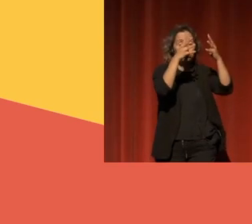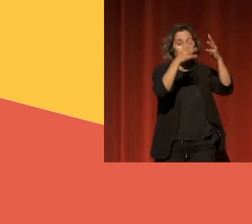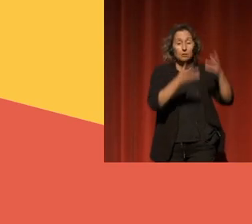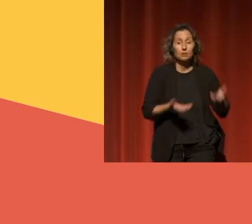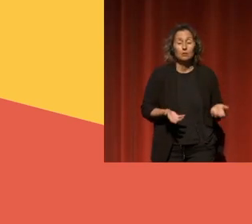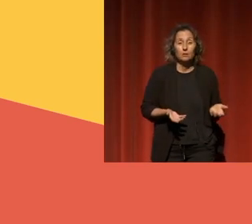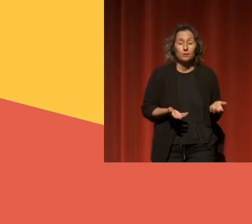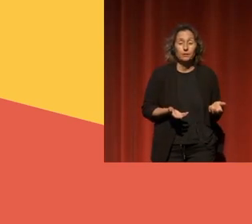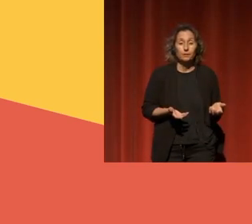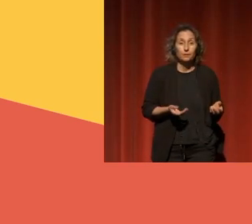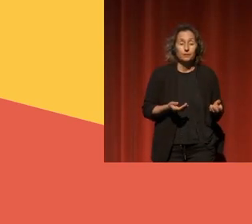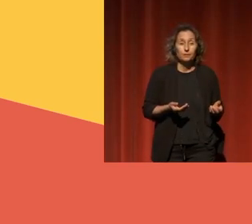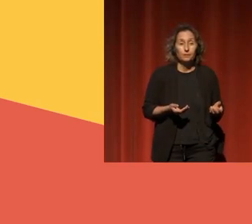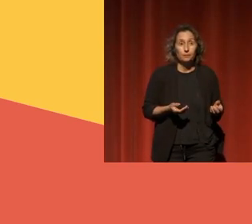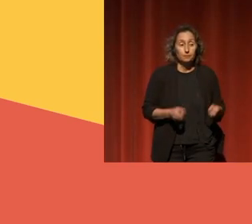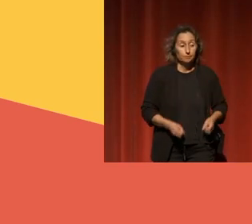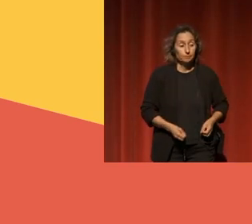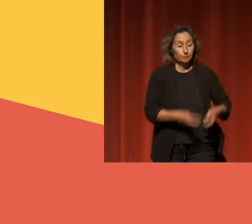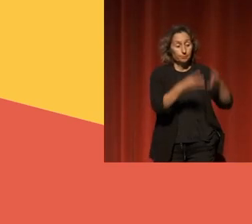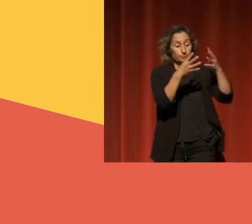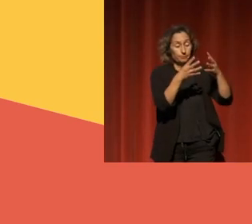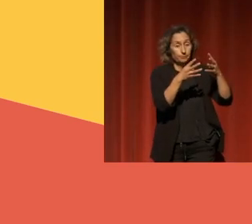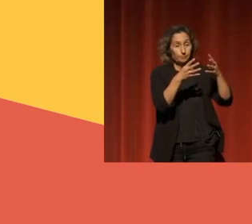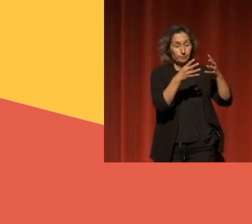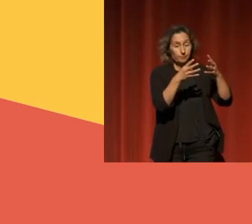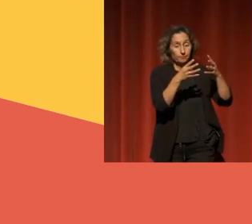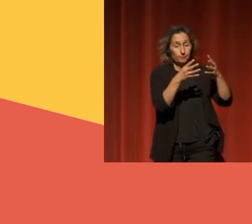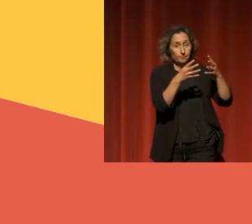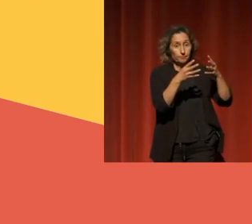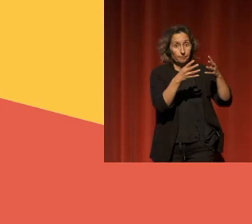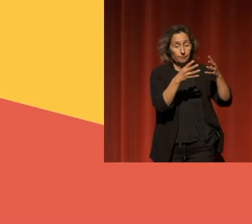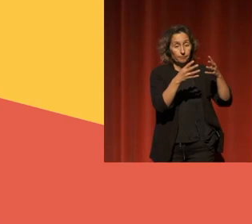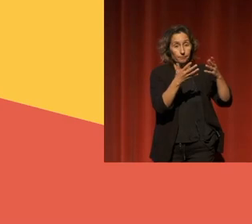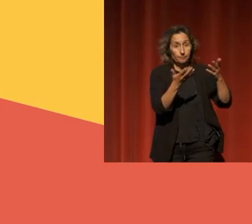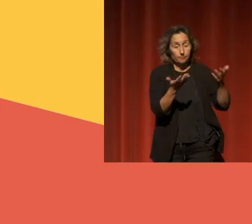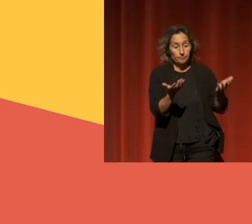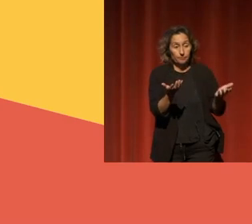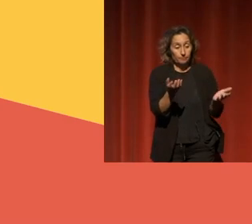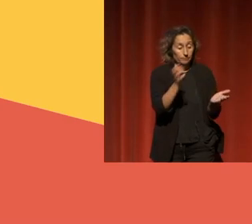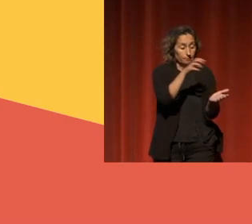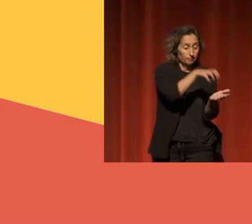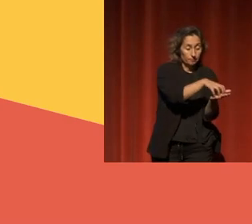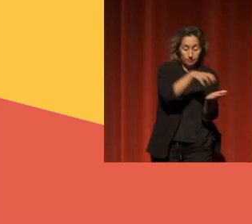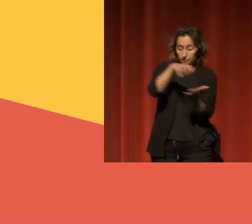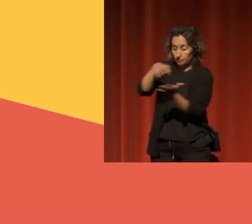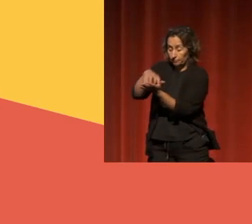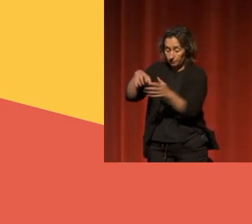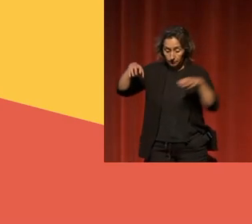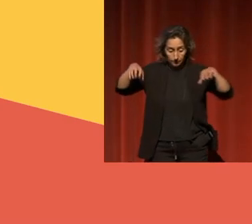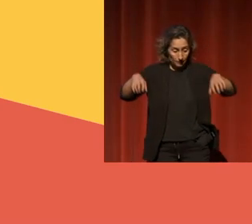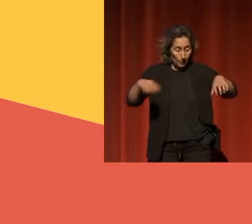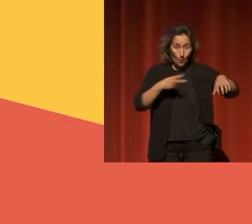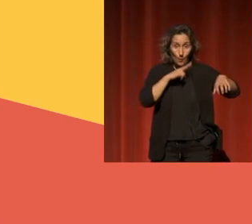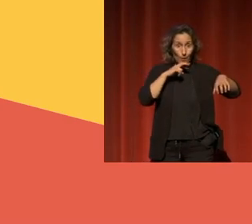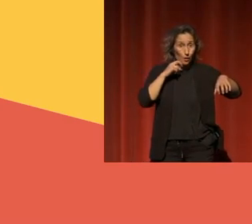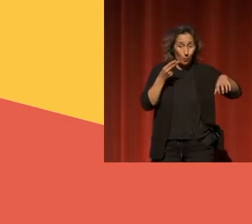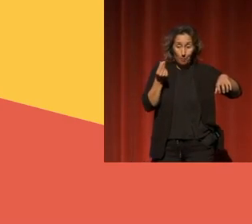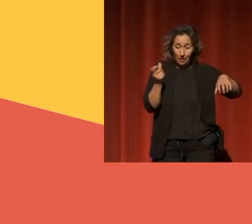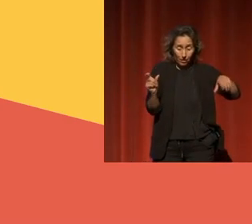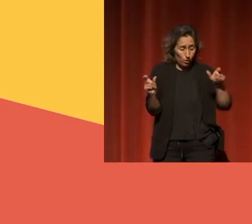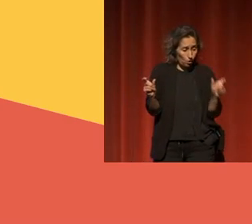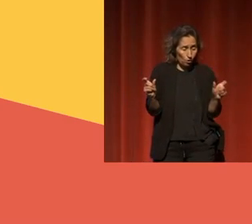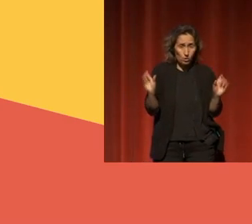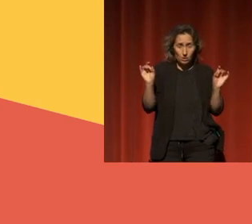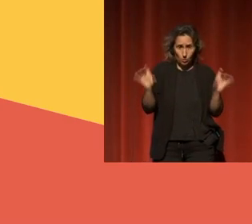costar va a costar la misma cantidad para para más o menos personas con lo cual si la